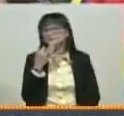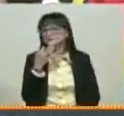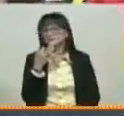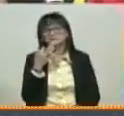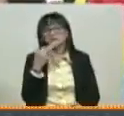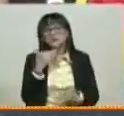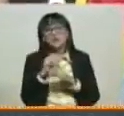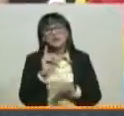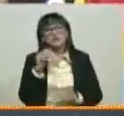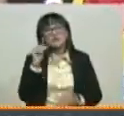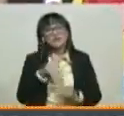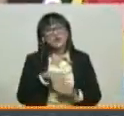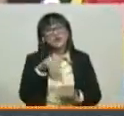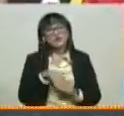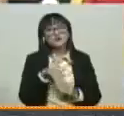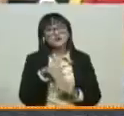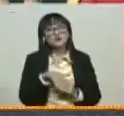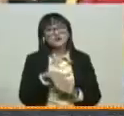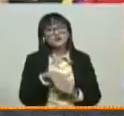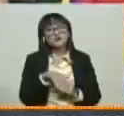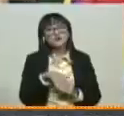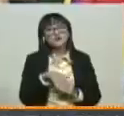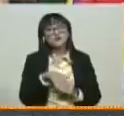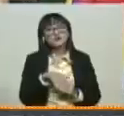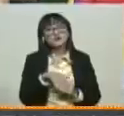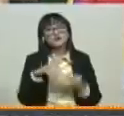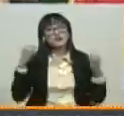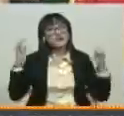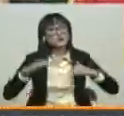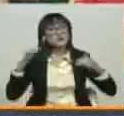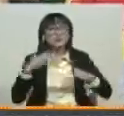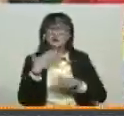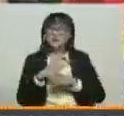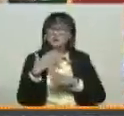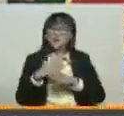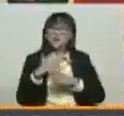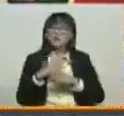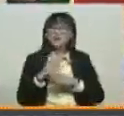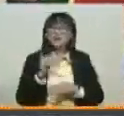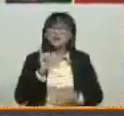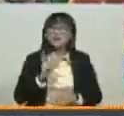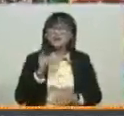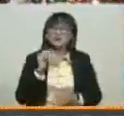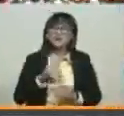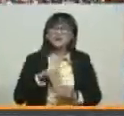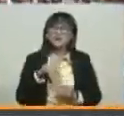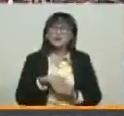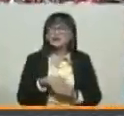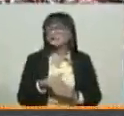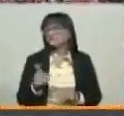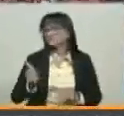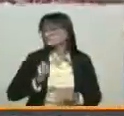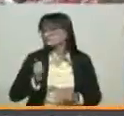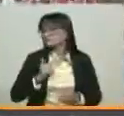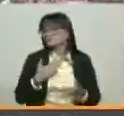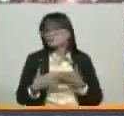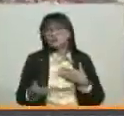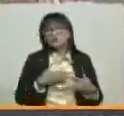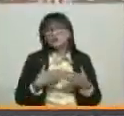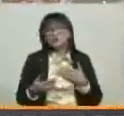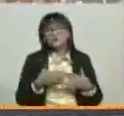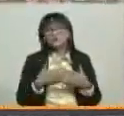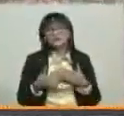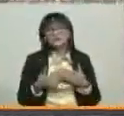a votar. Tenemos que ir a votar con lluvia. Tenemos que ir a votar como sea, porque